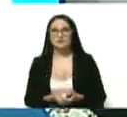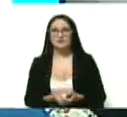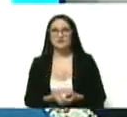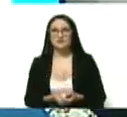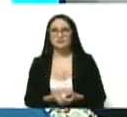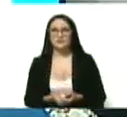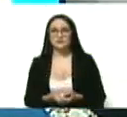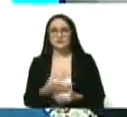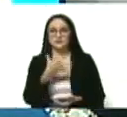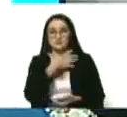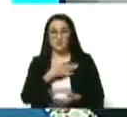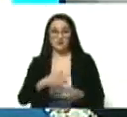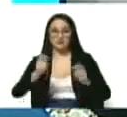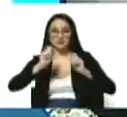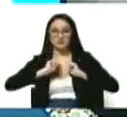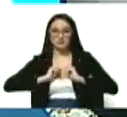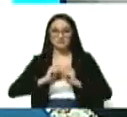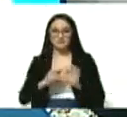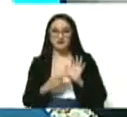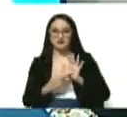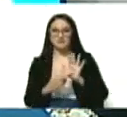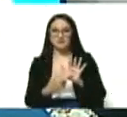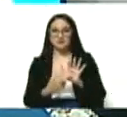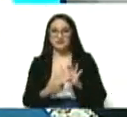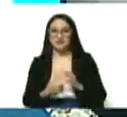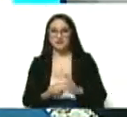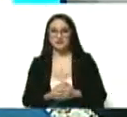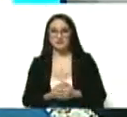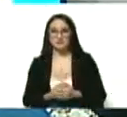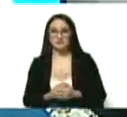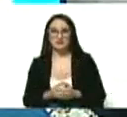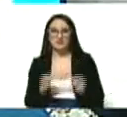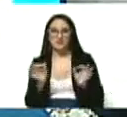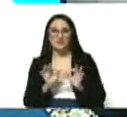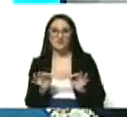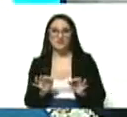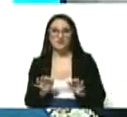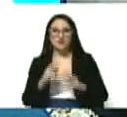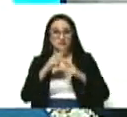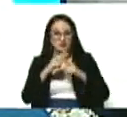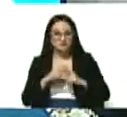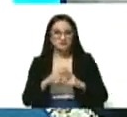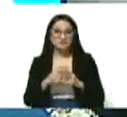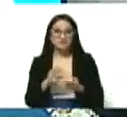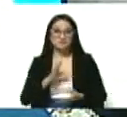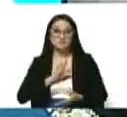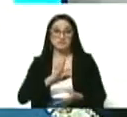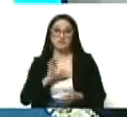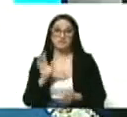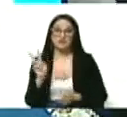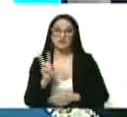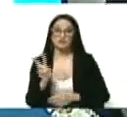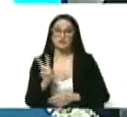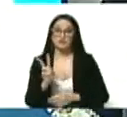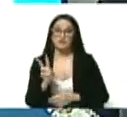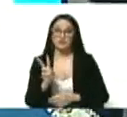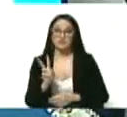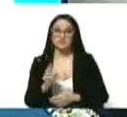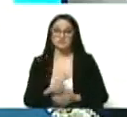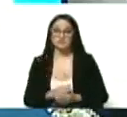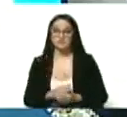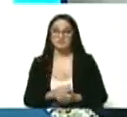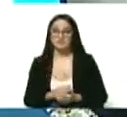de medalla. Esto representa, sin duda alguna, un baluarte para la República Bolivariana de Venezuela,